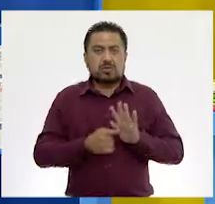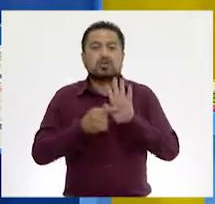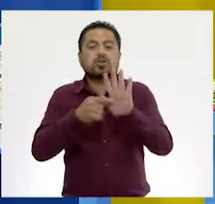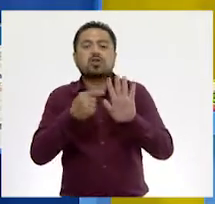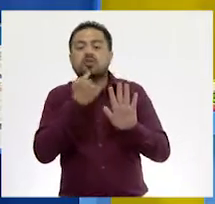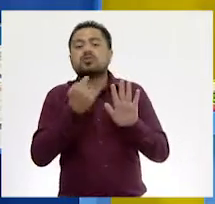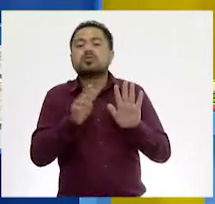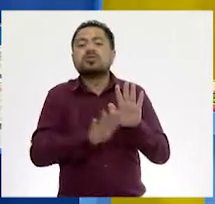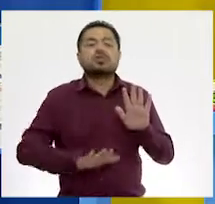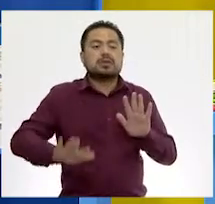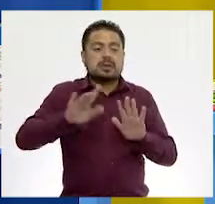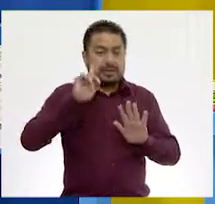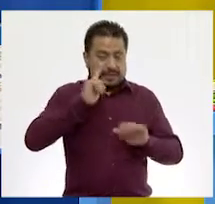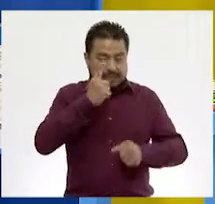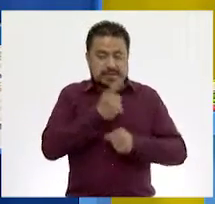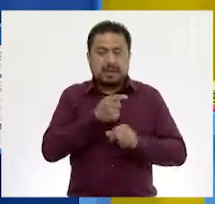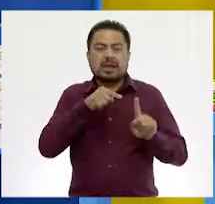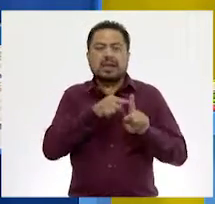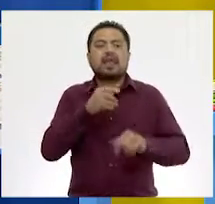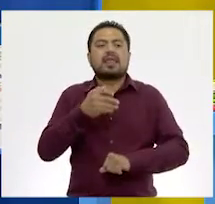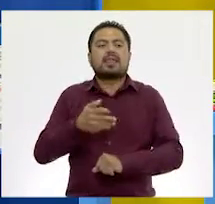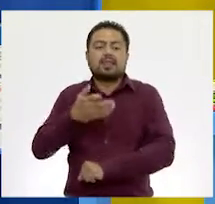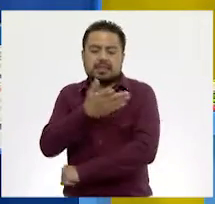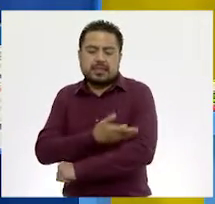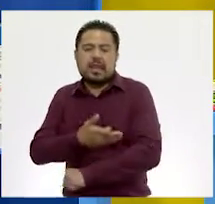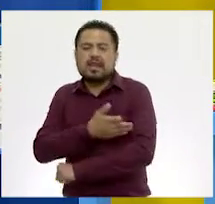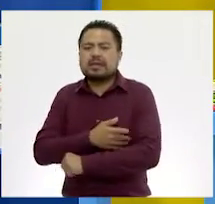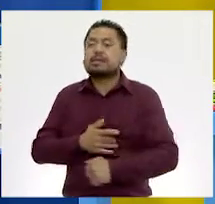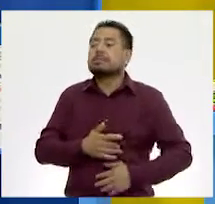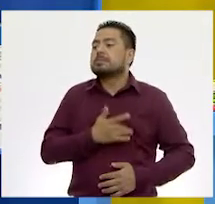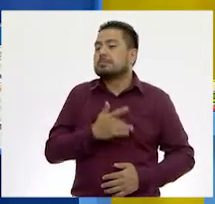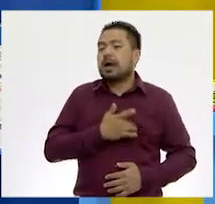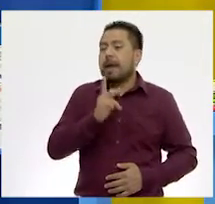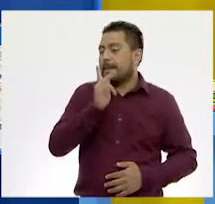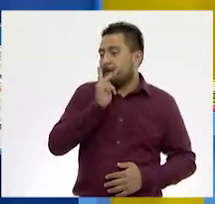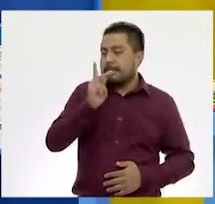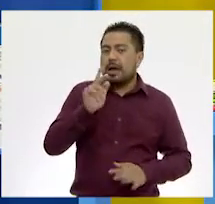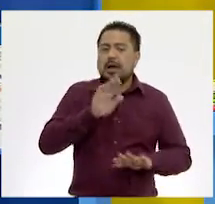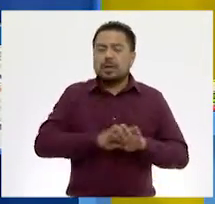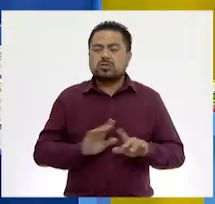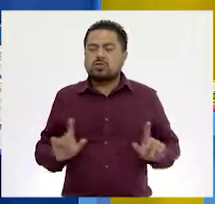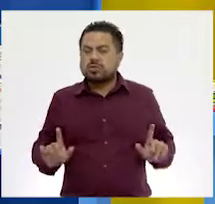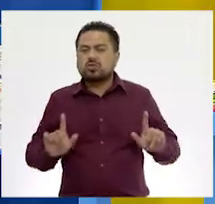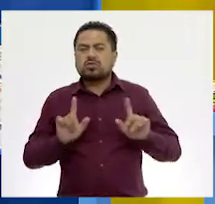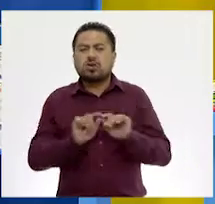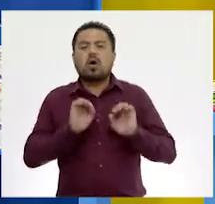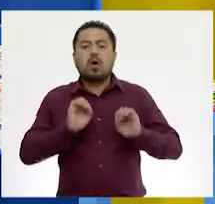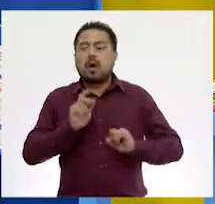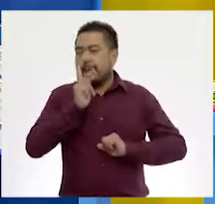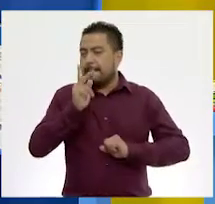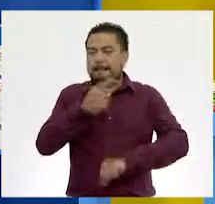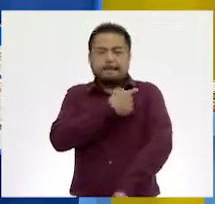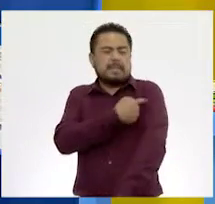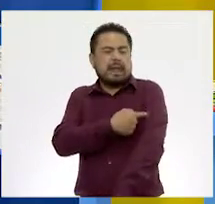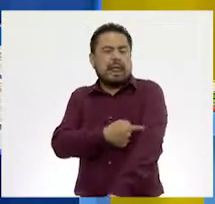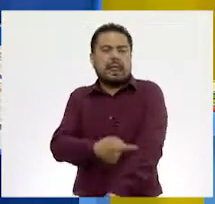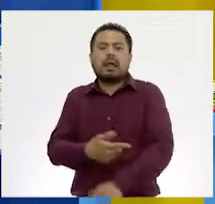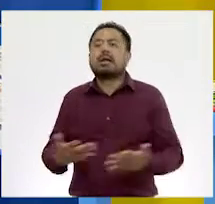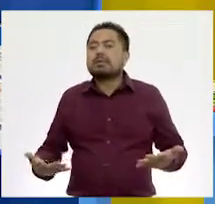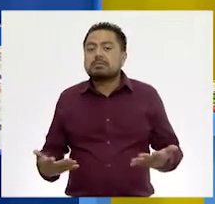A ver, esta es la primera que tengo y es tarde. Tarde, ¿qué les parece? ¿Es una palabra corta o es una palabra